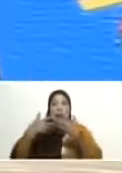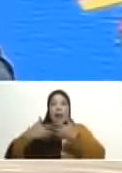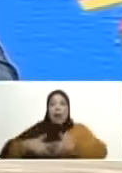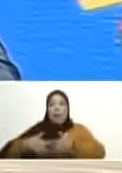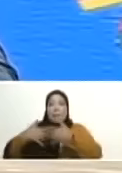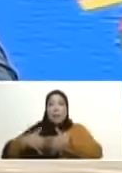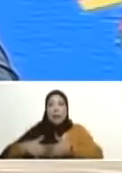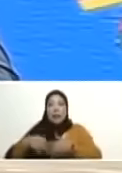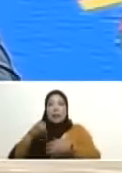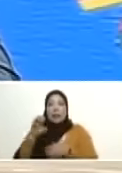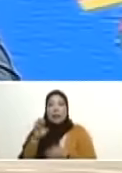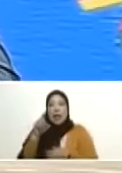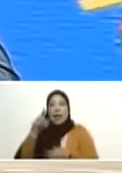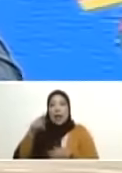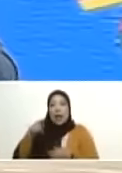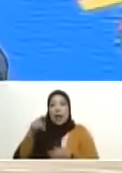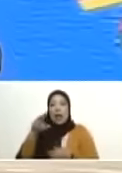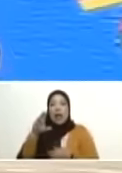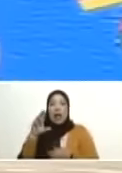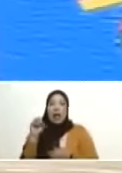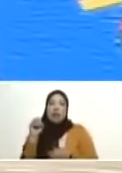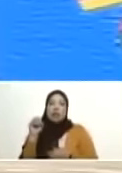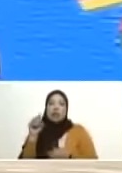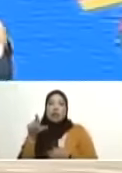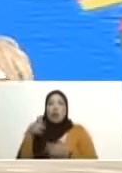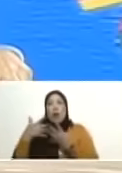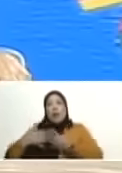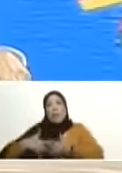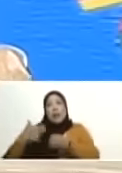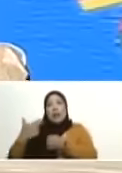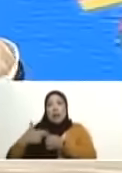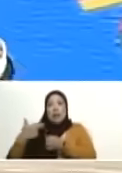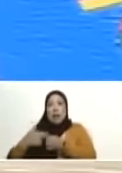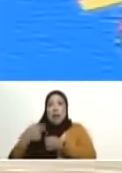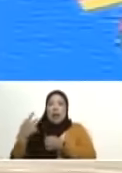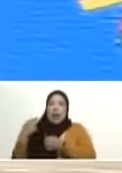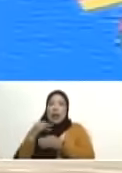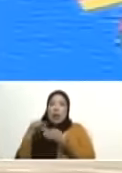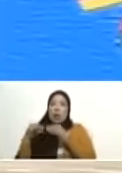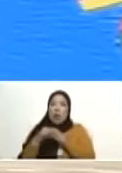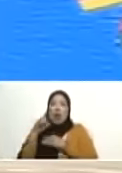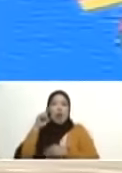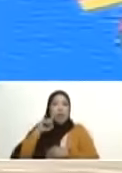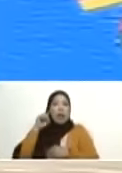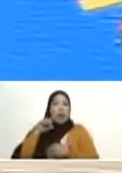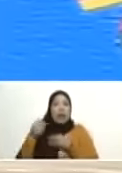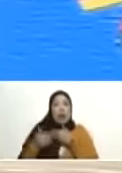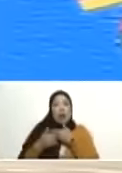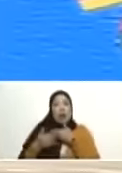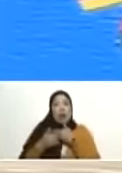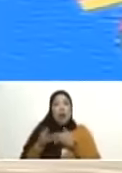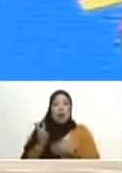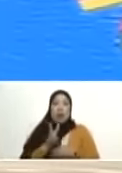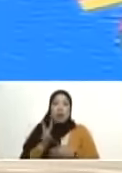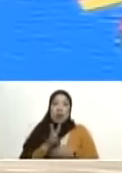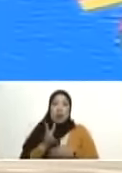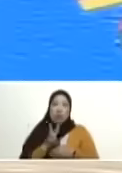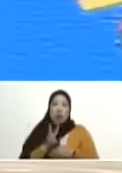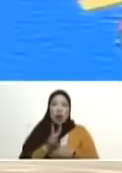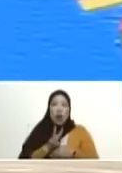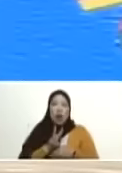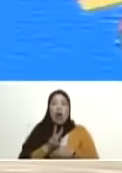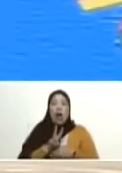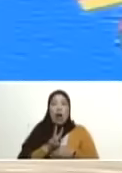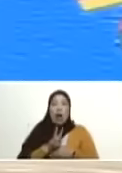otras transnacionales, de amenazas y mentiras contra Venezuela, y arranca un proceso de